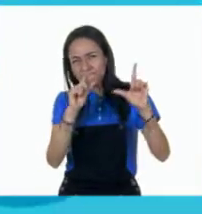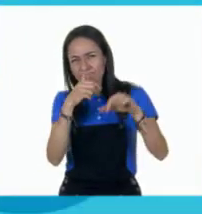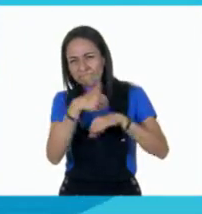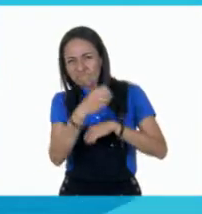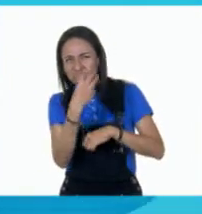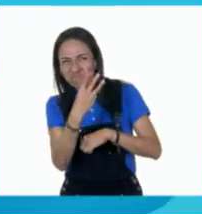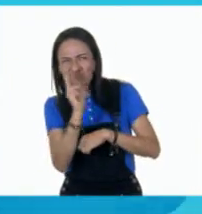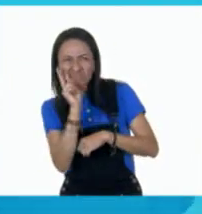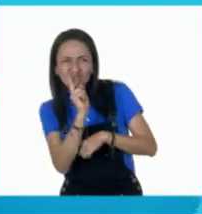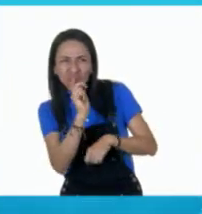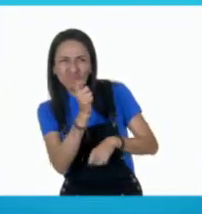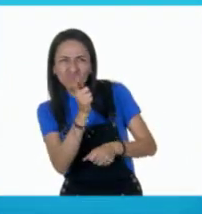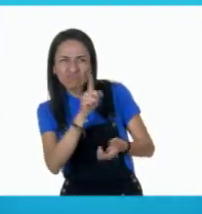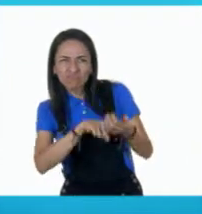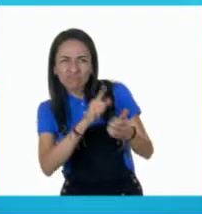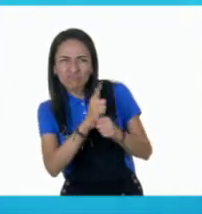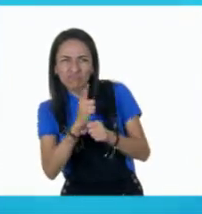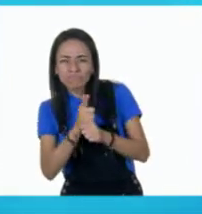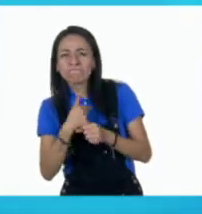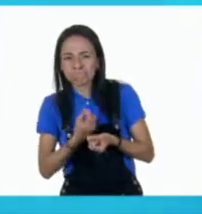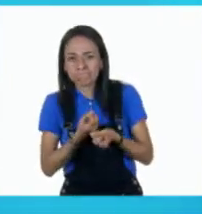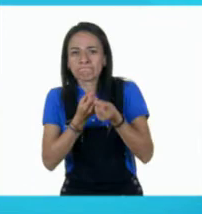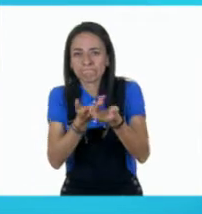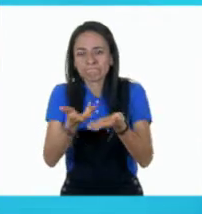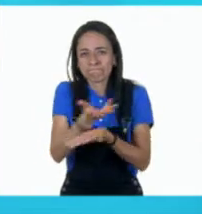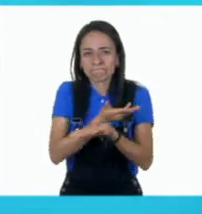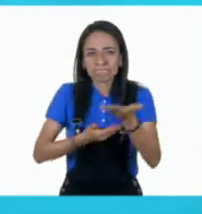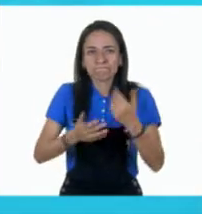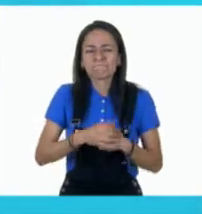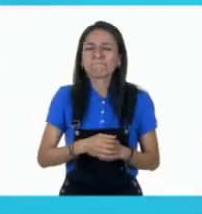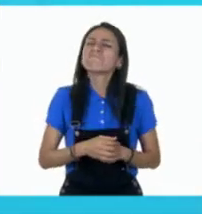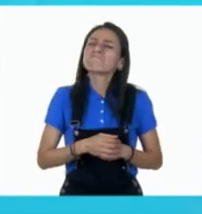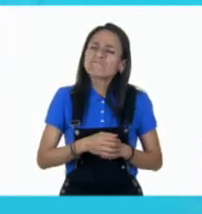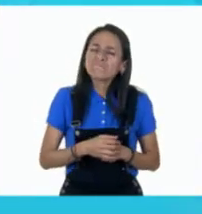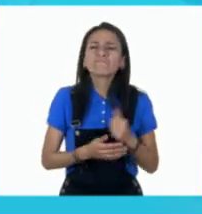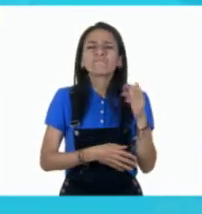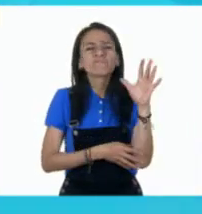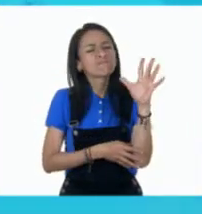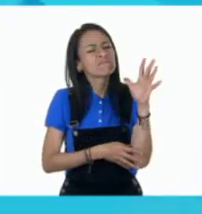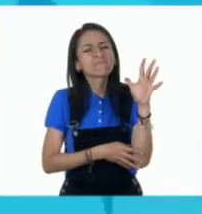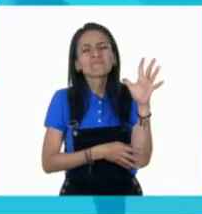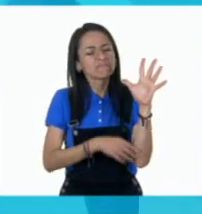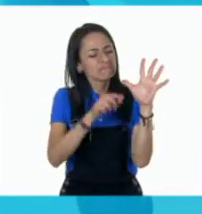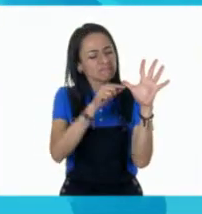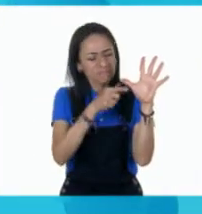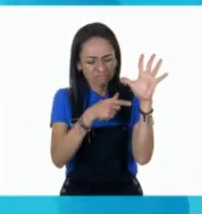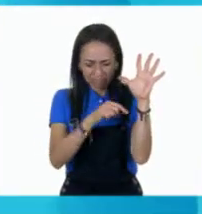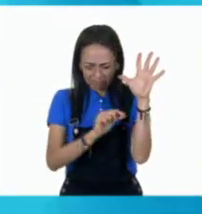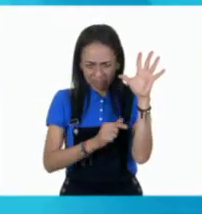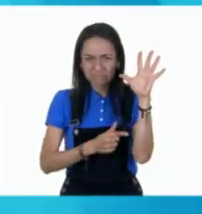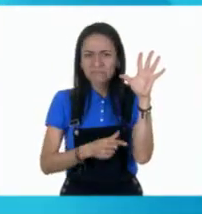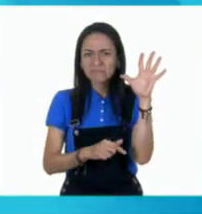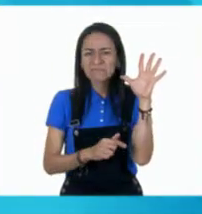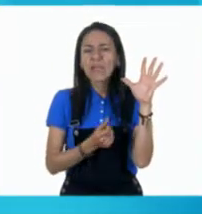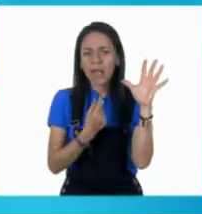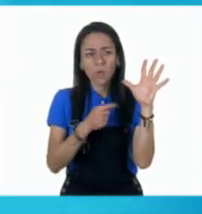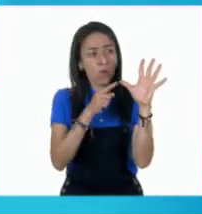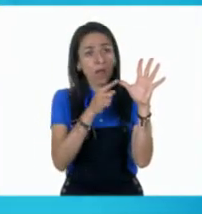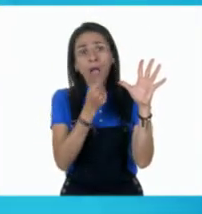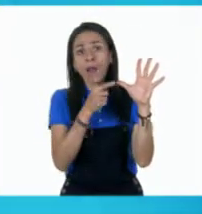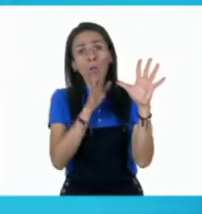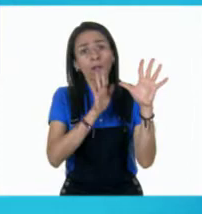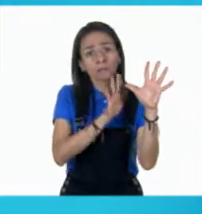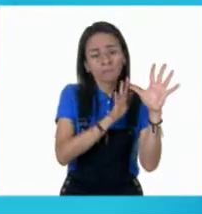3. Algunas hojas de los árboles se han caído y las que aún no son de color amarillo